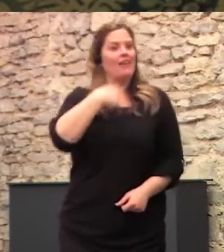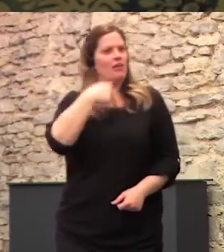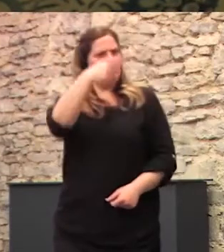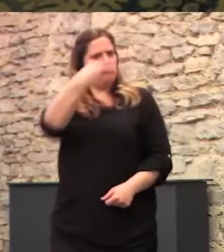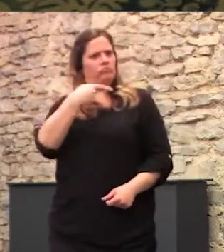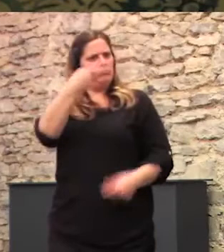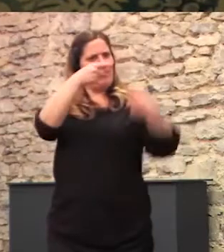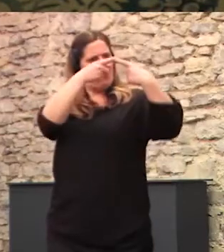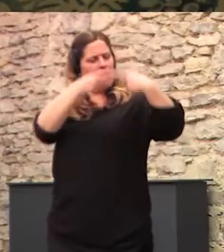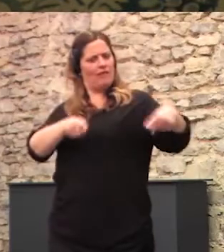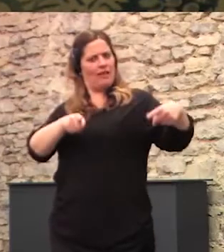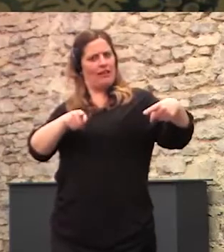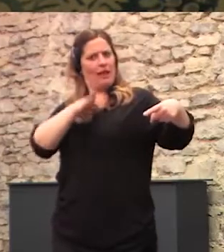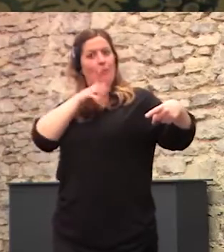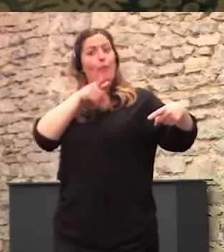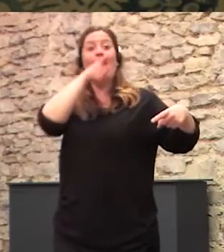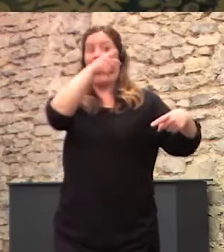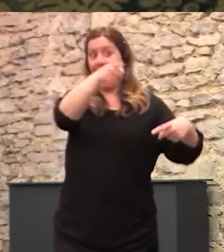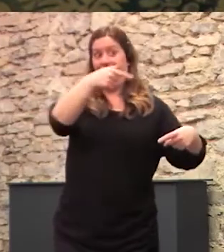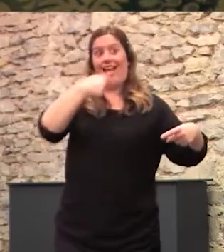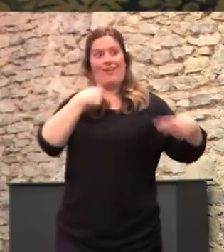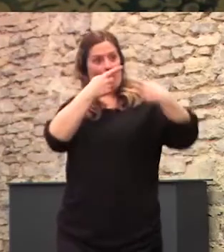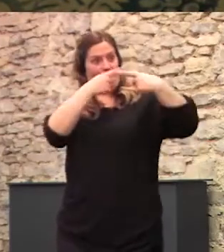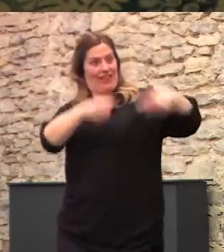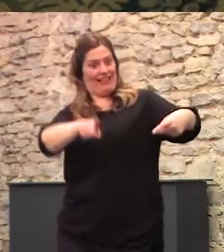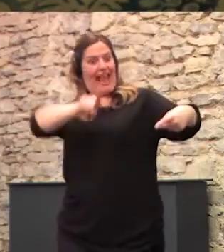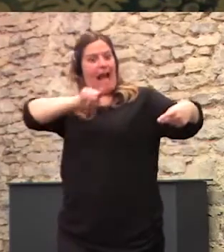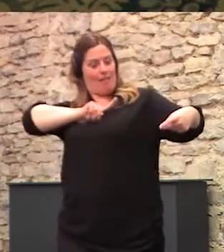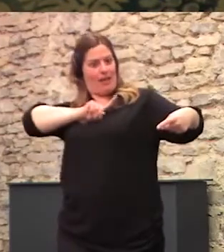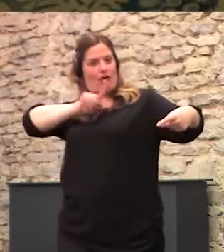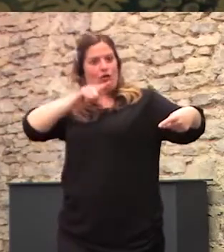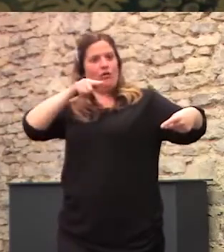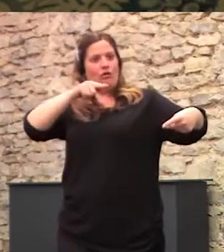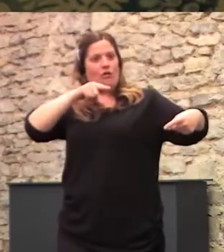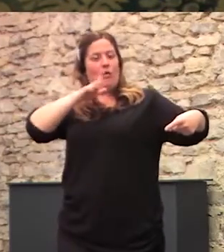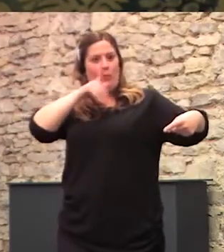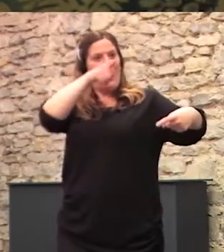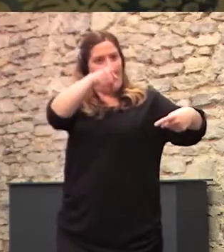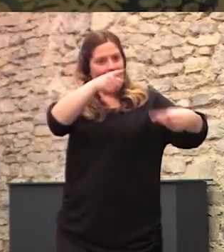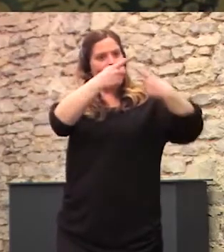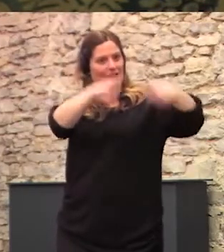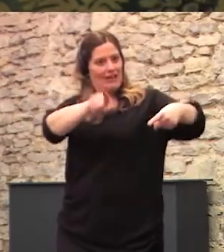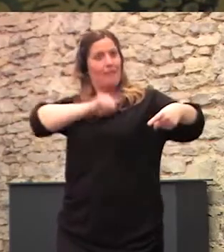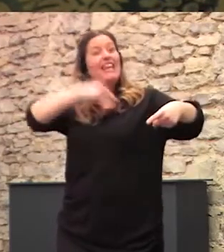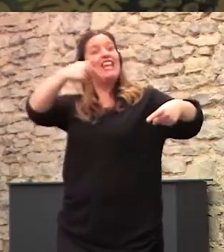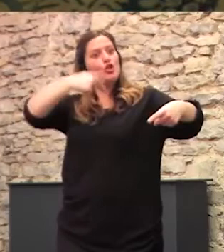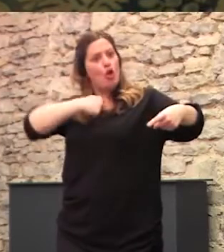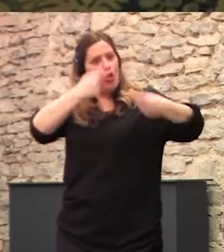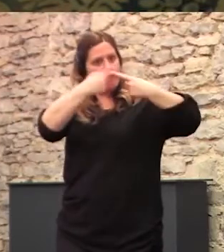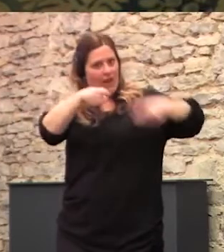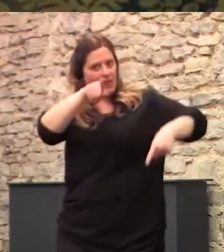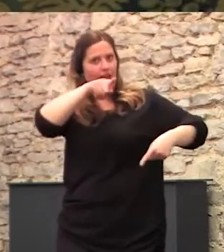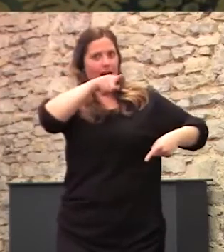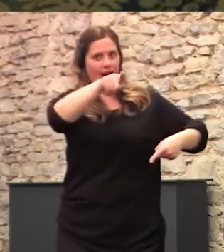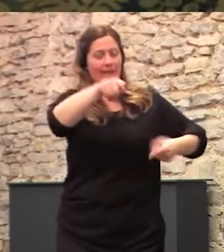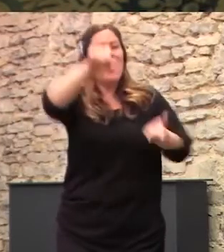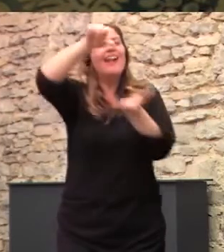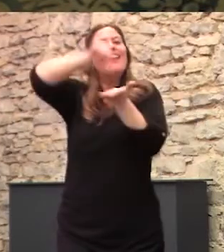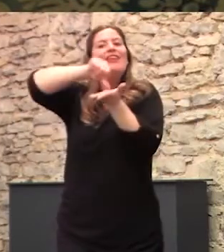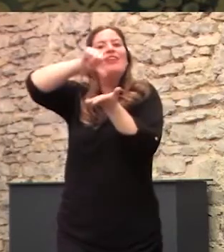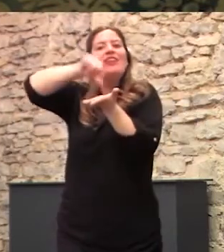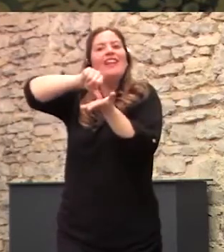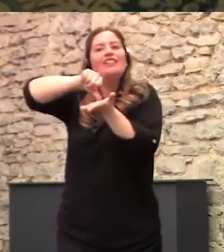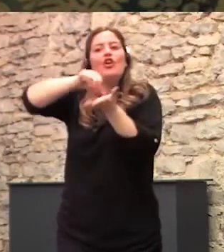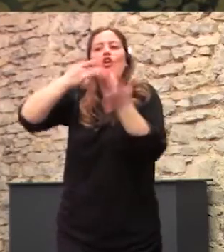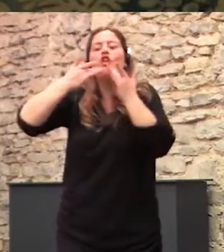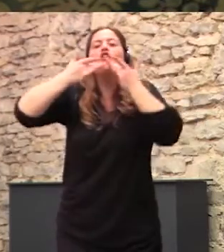es diferente a mí, sino porque ella es diferente a mí y yo soy diferente a ella. El centro, es decir,